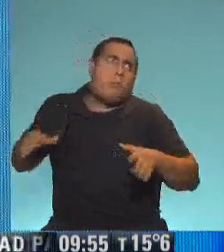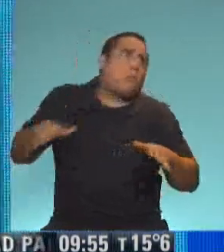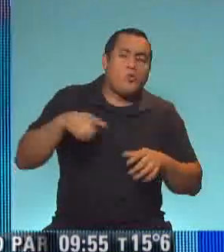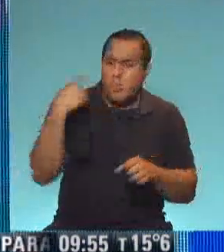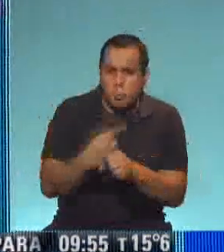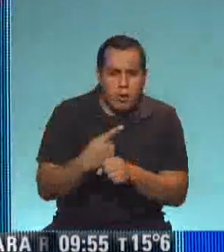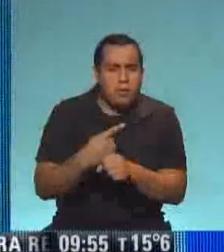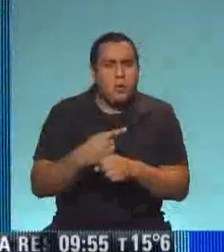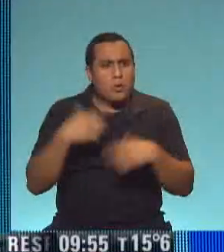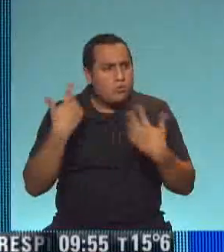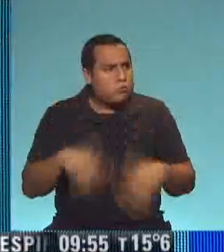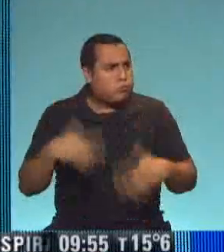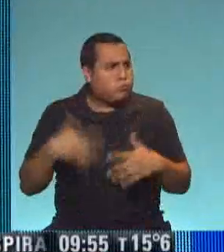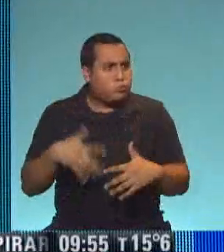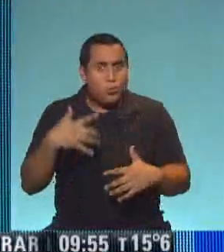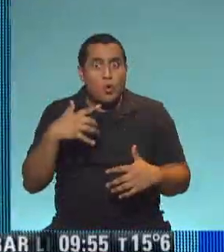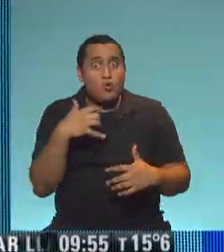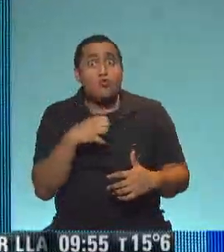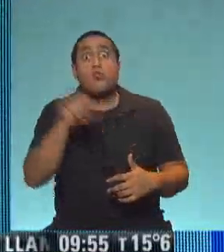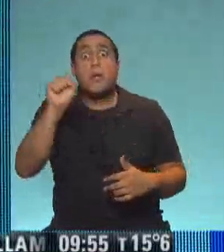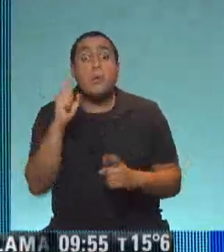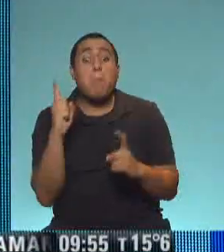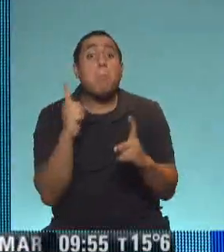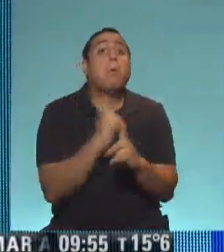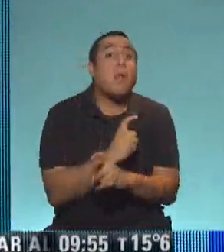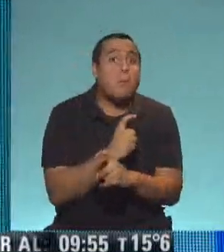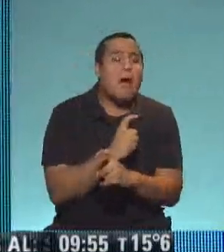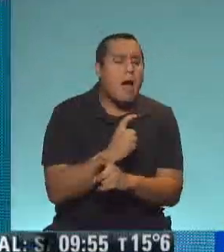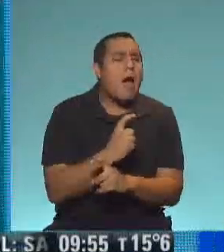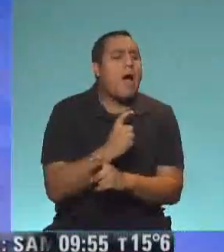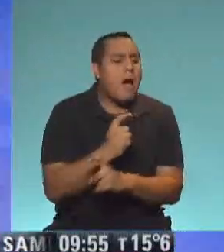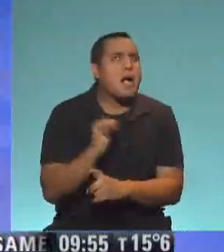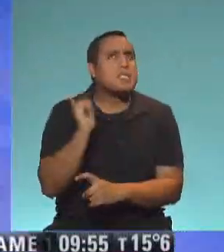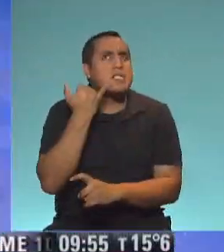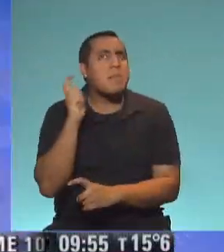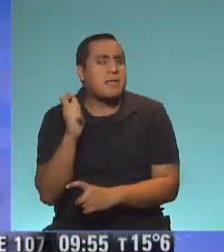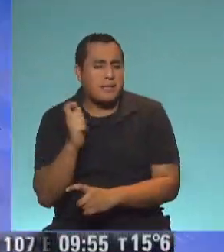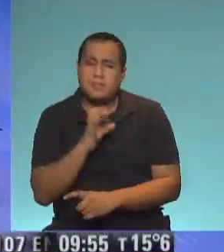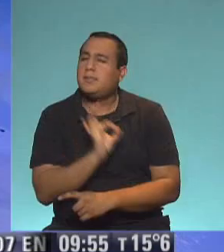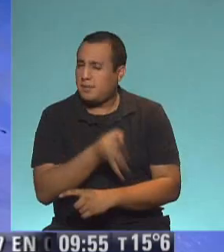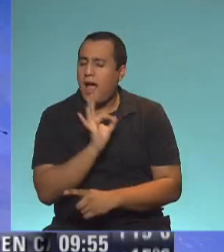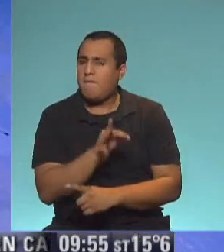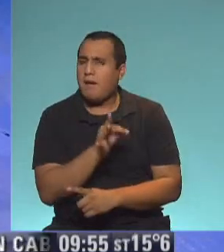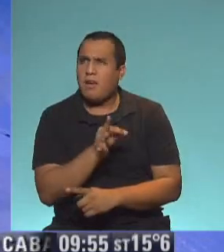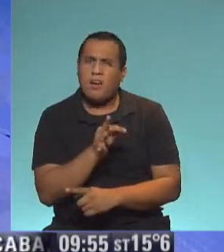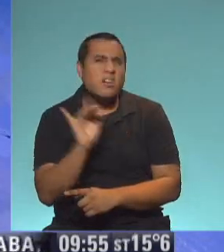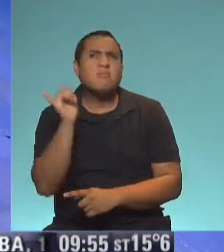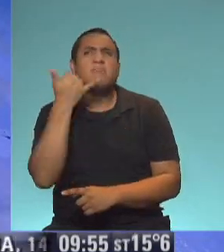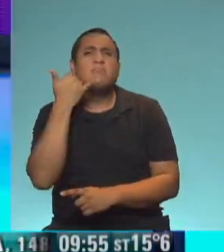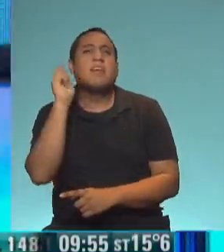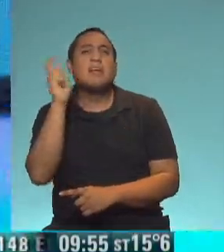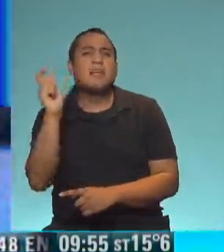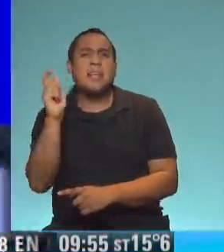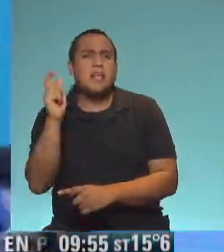¡Oh! Pero cuando un superhéroe está en problemas, sabe a quién llamar. ¿A quién? ¿Dónde está